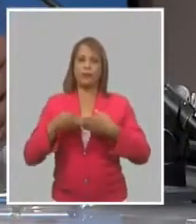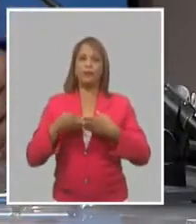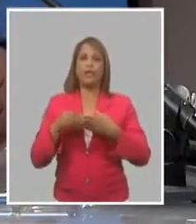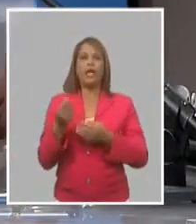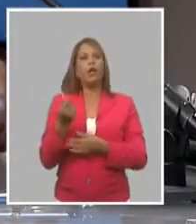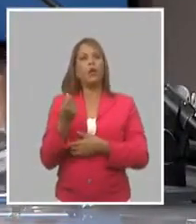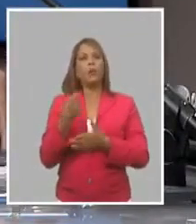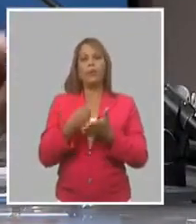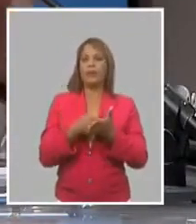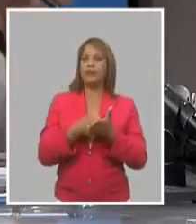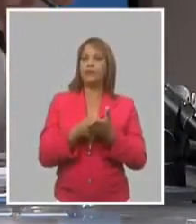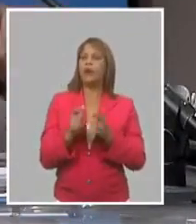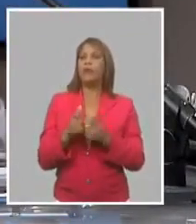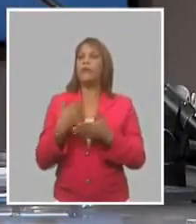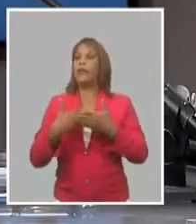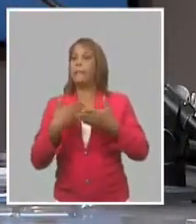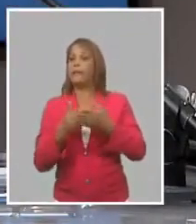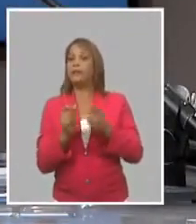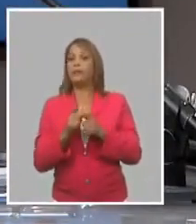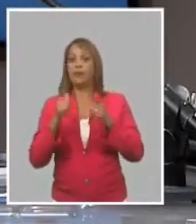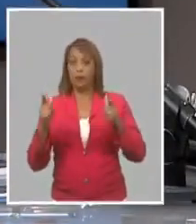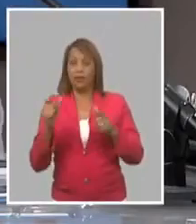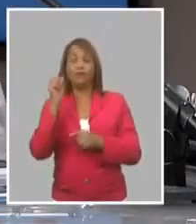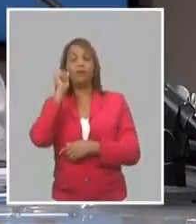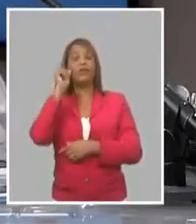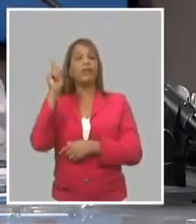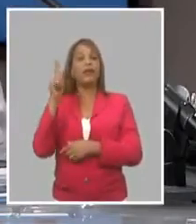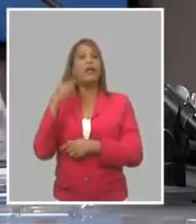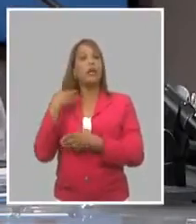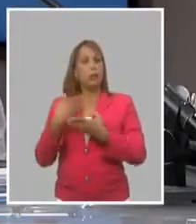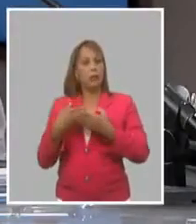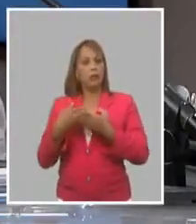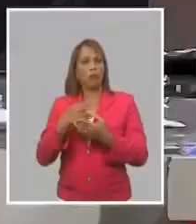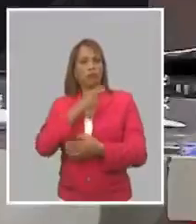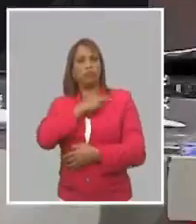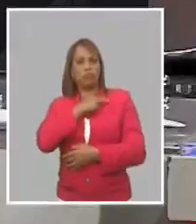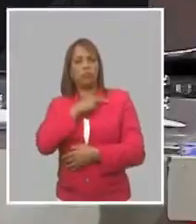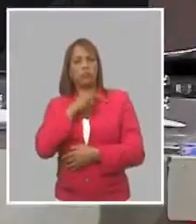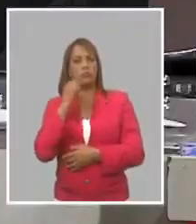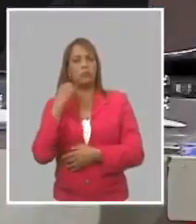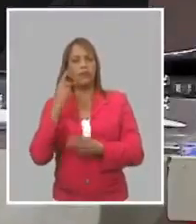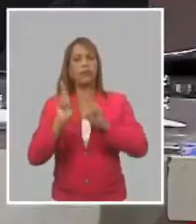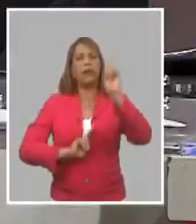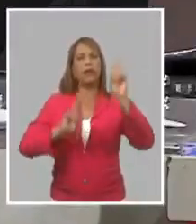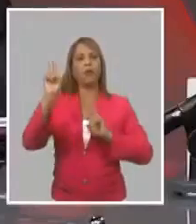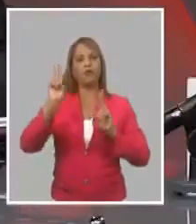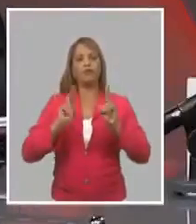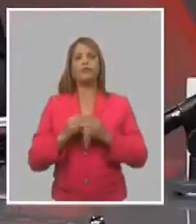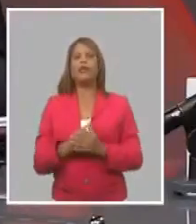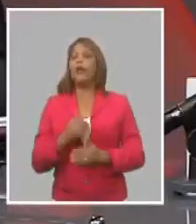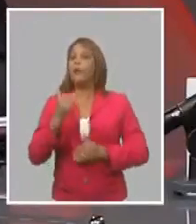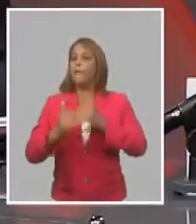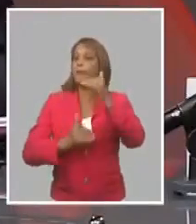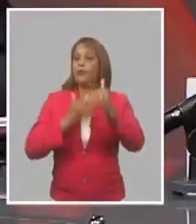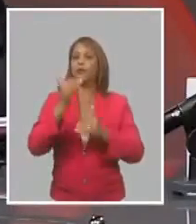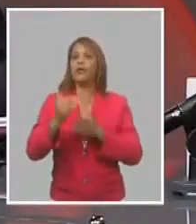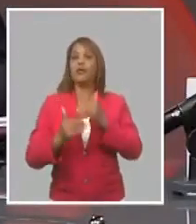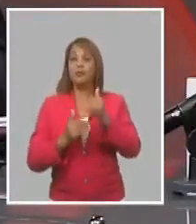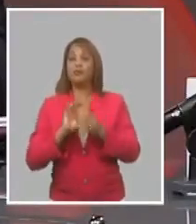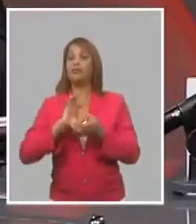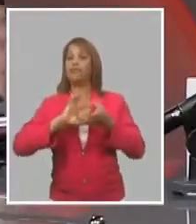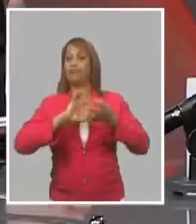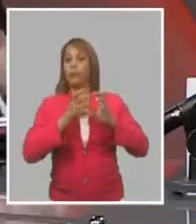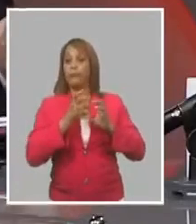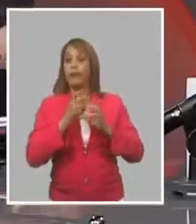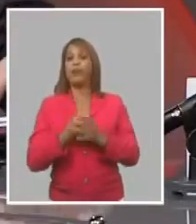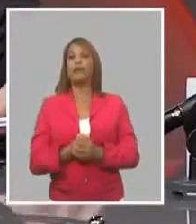precios mayoristas. Y yo creo que esa es una idea que los empresarios aplauden mucho. Pero es parte también de todo este proceso, un proceso, como ven, bastante